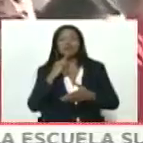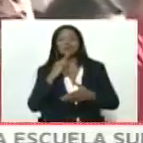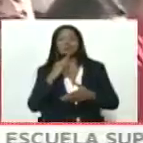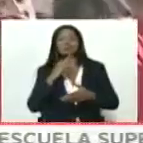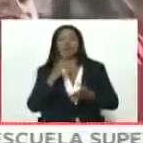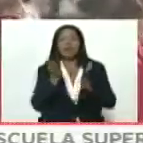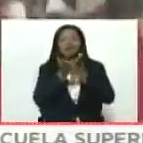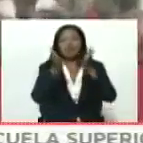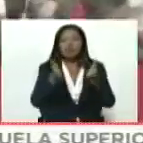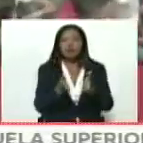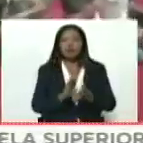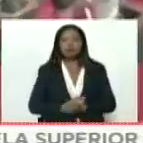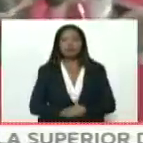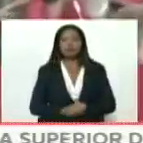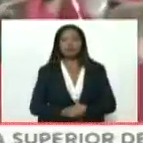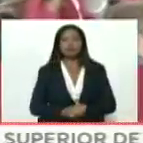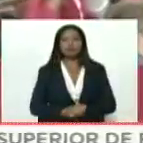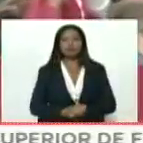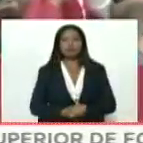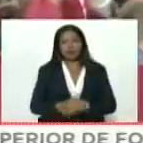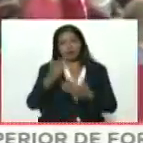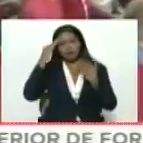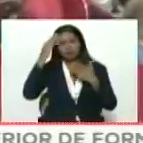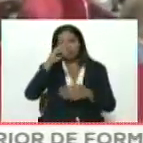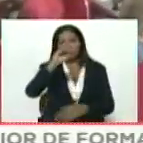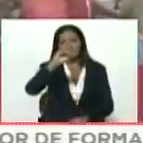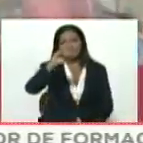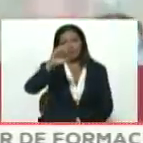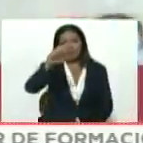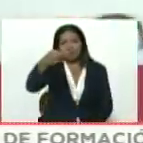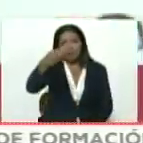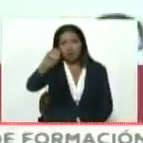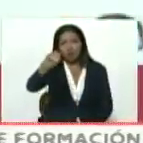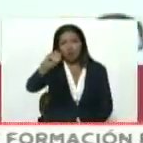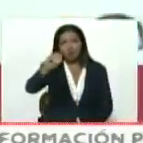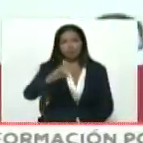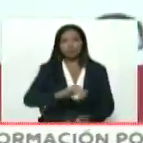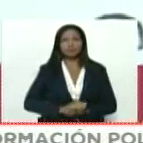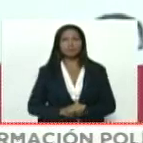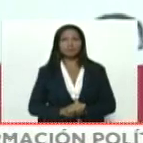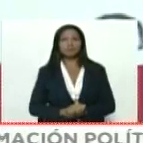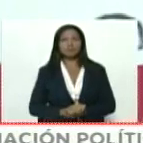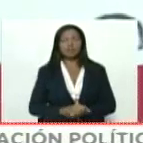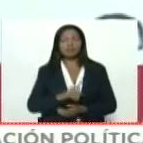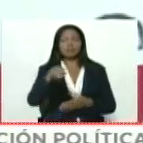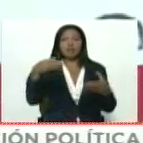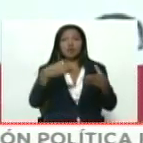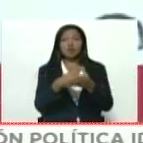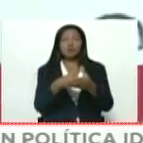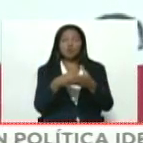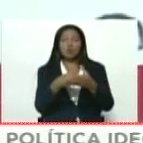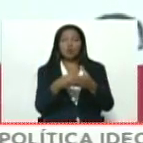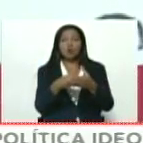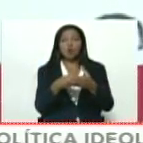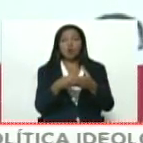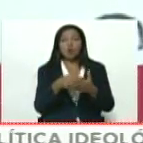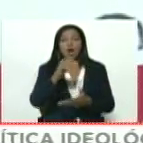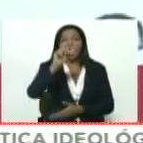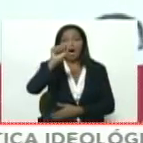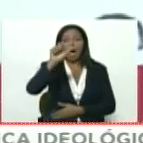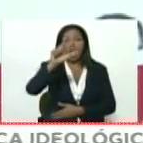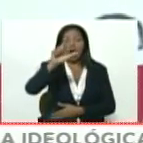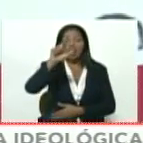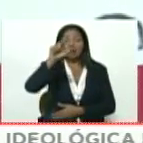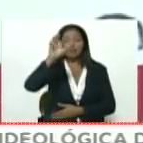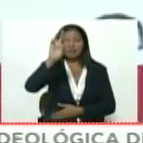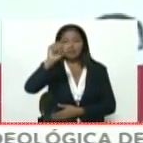Está Diego, saludo Diego. Y... está la generación alfa que viene en las escuelas,